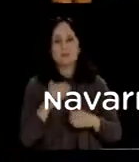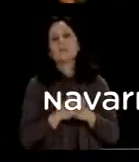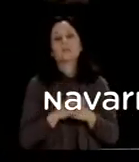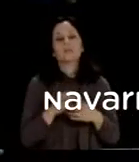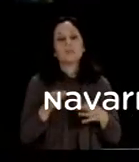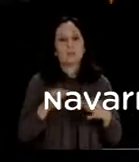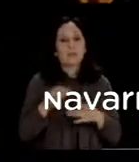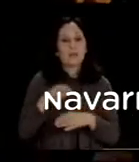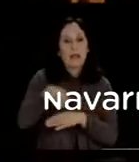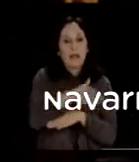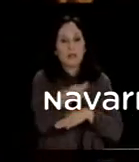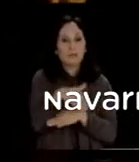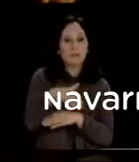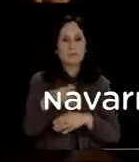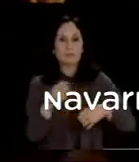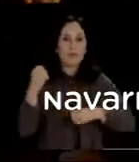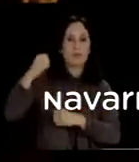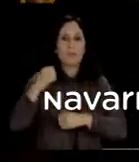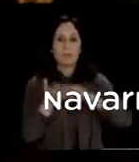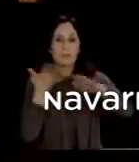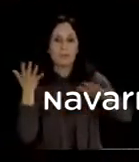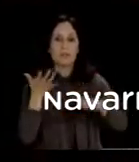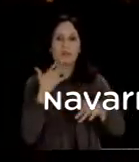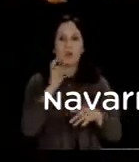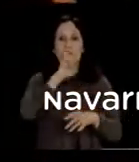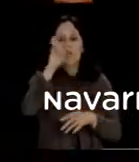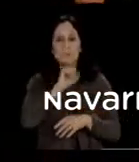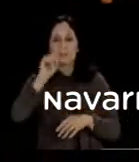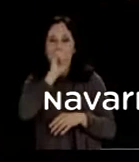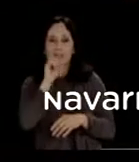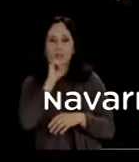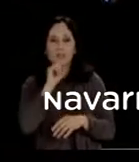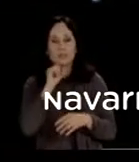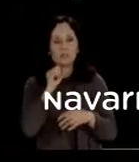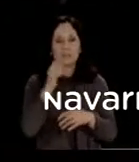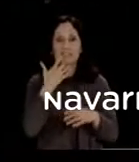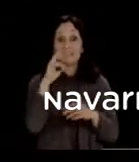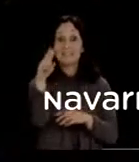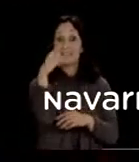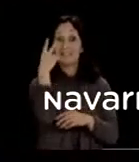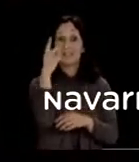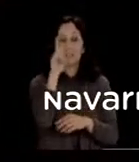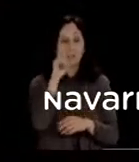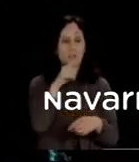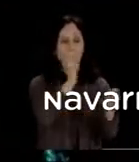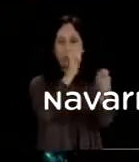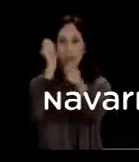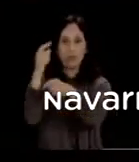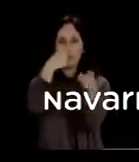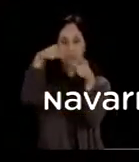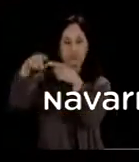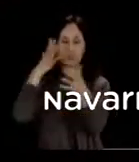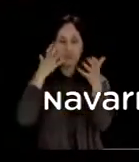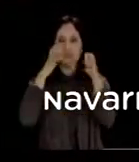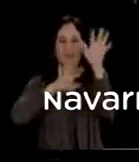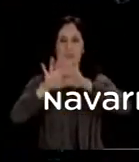asumido porque la gente lo ha cogido muy a gusto, pero luego hay canciones que hay que llevar a contrapás y entonces, si no te miran, pues cada uno toca lo que pueda, pero bueno, que tampoco